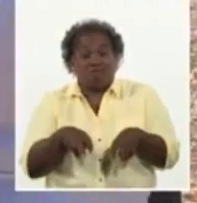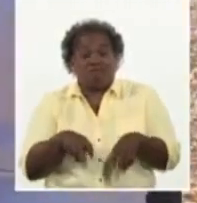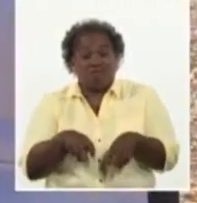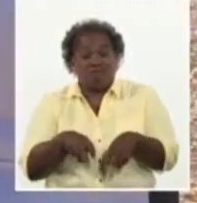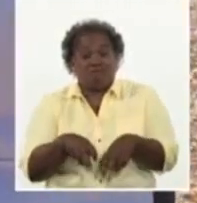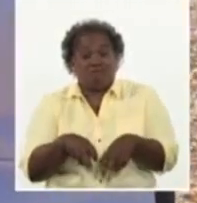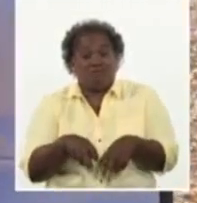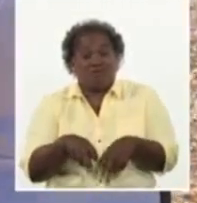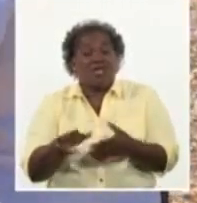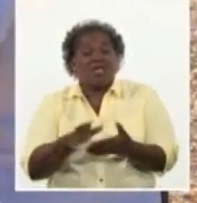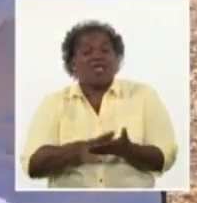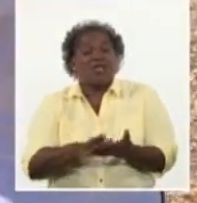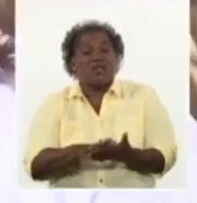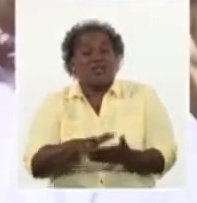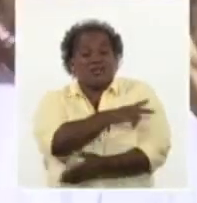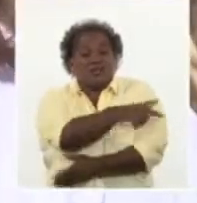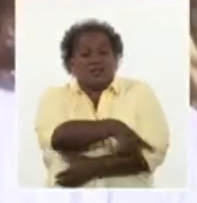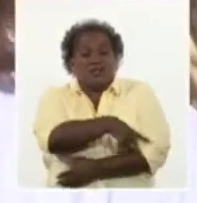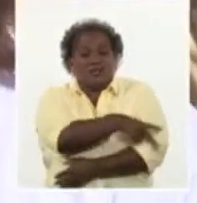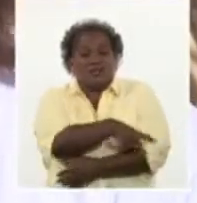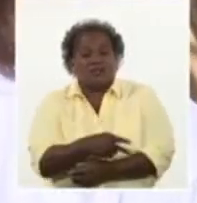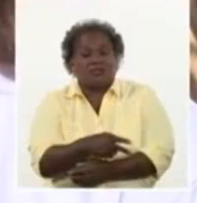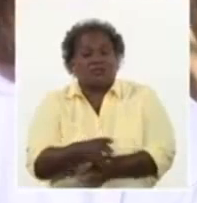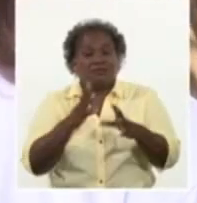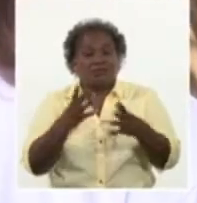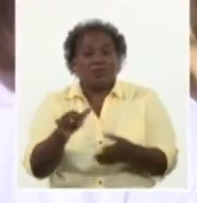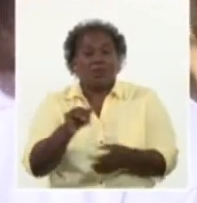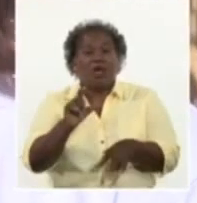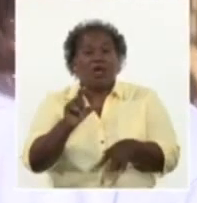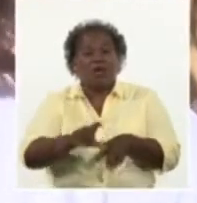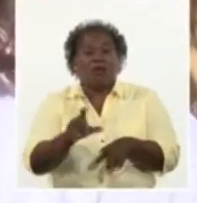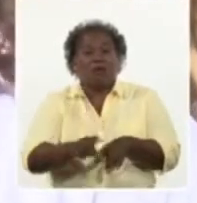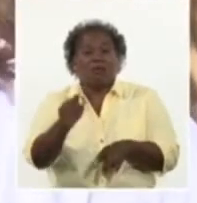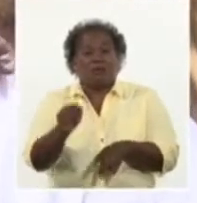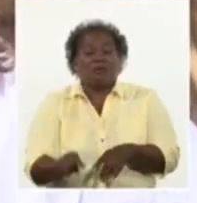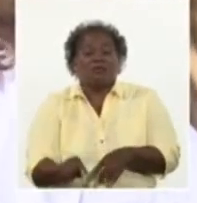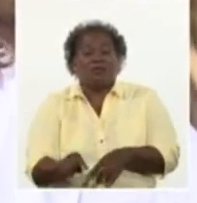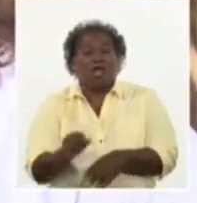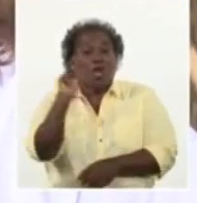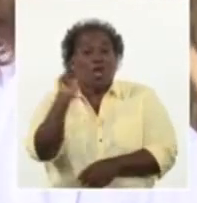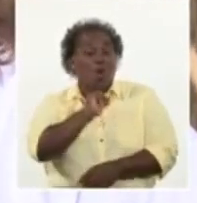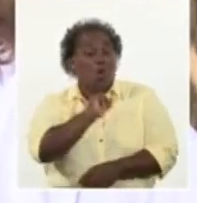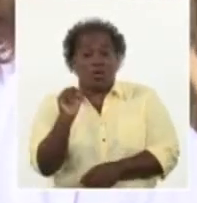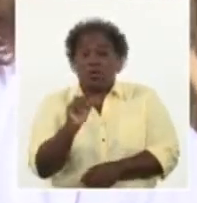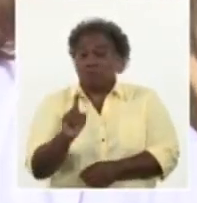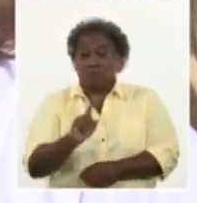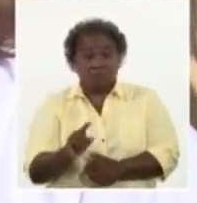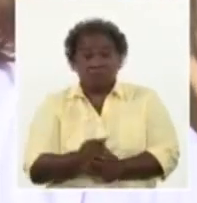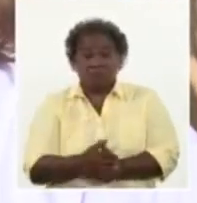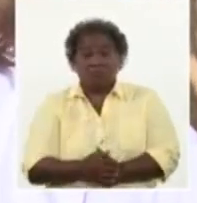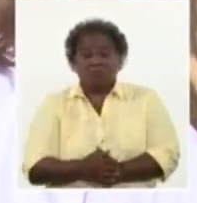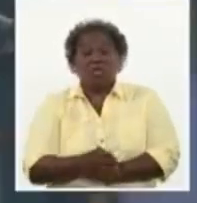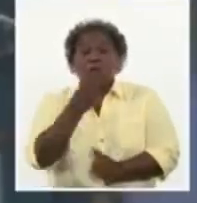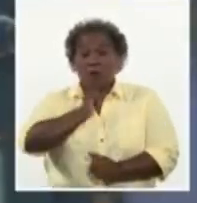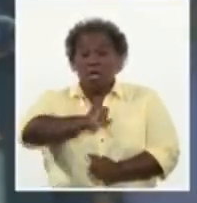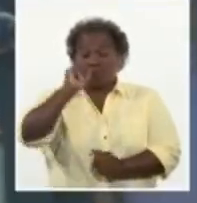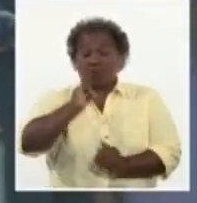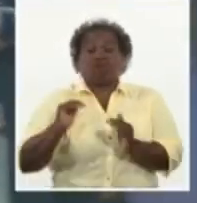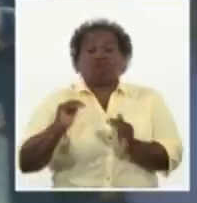ningún país del mundo se logra esto, que una campesina, como digo, mi origen campesino, pueda llegar hasta